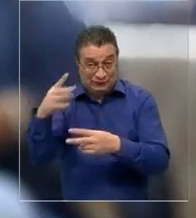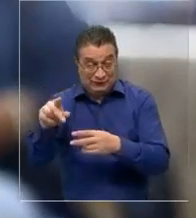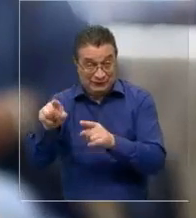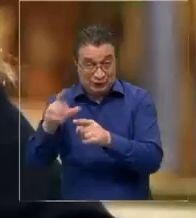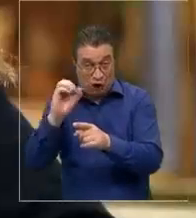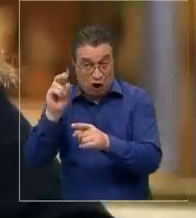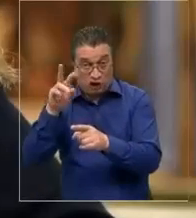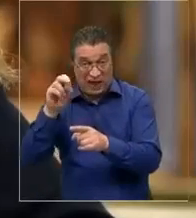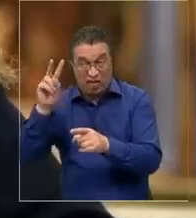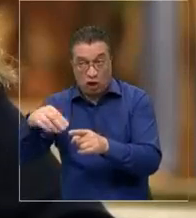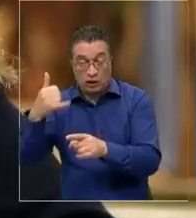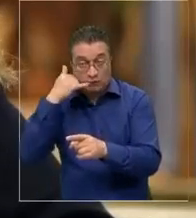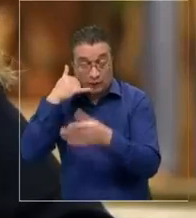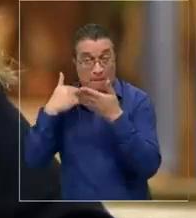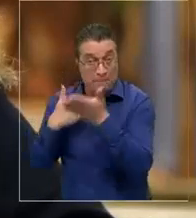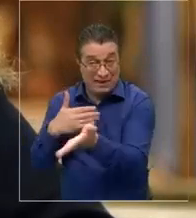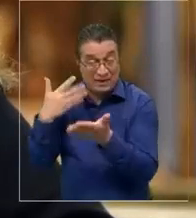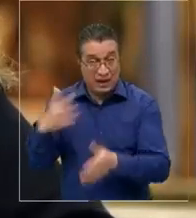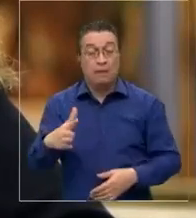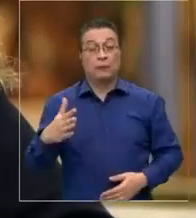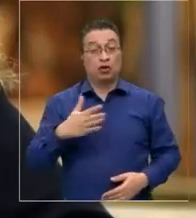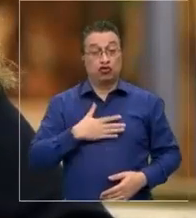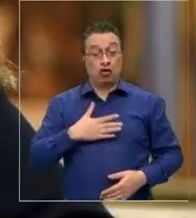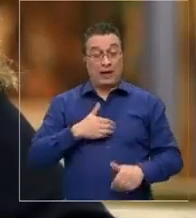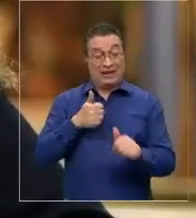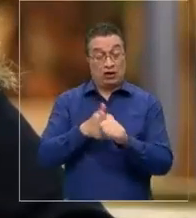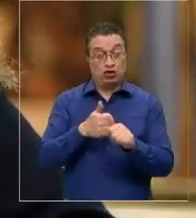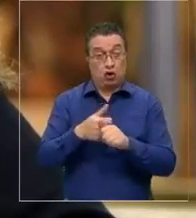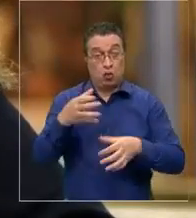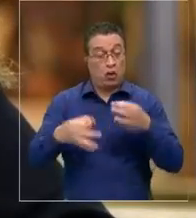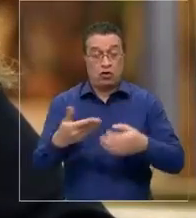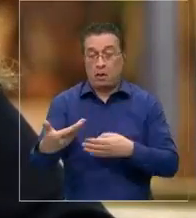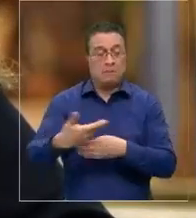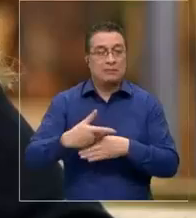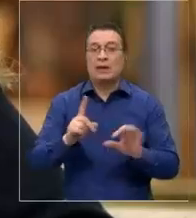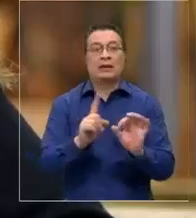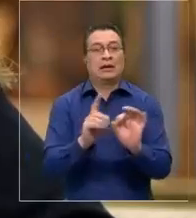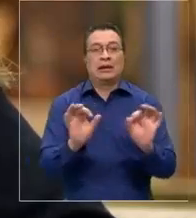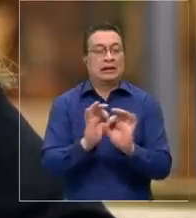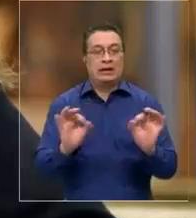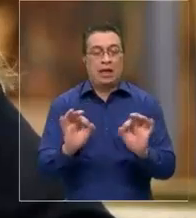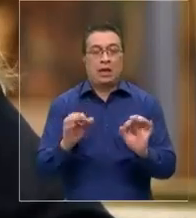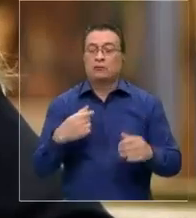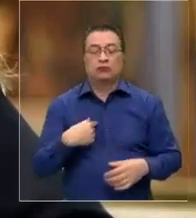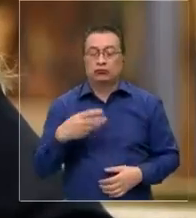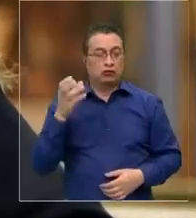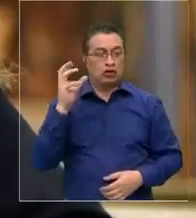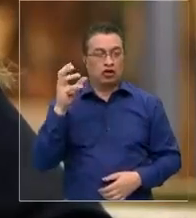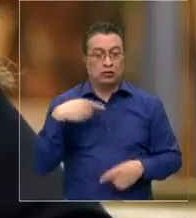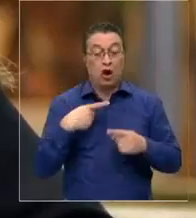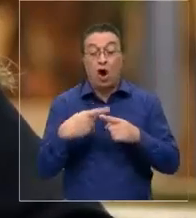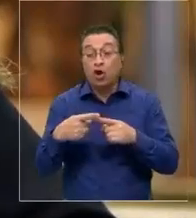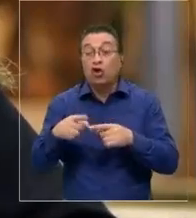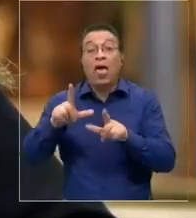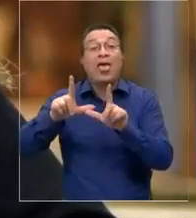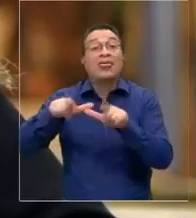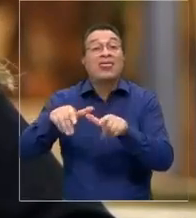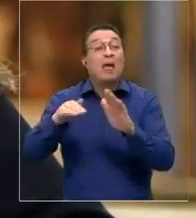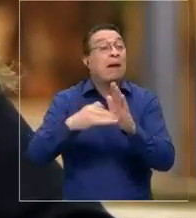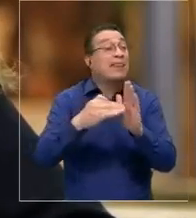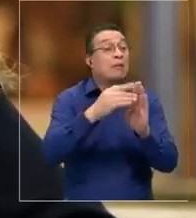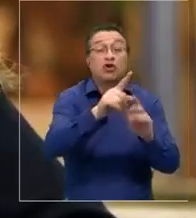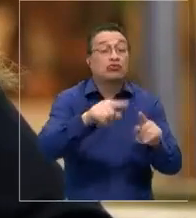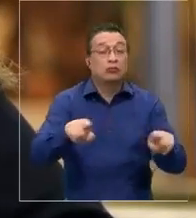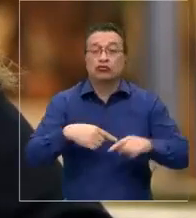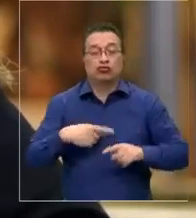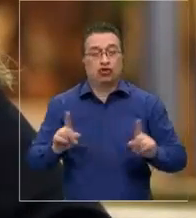Cristian Osandón? A mí, como asesor jurídico, no. Insisto, desconozco si es que hubiese llegado a algún otro departamento dicha